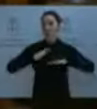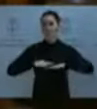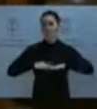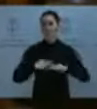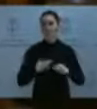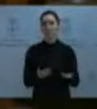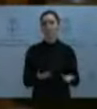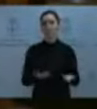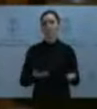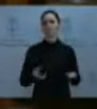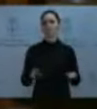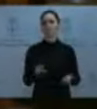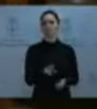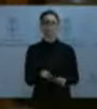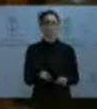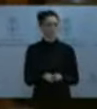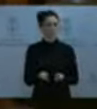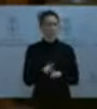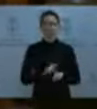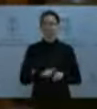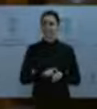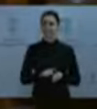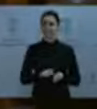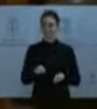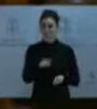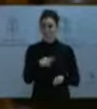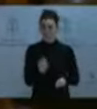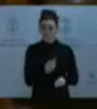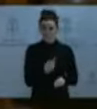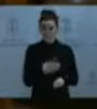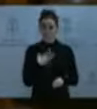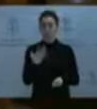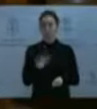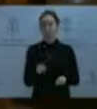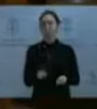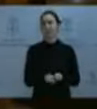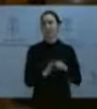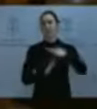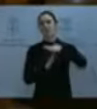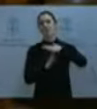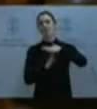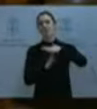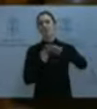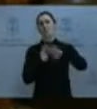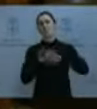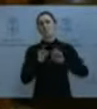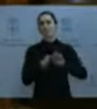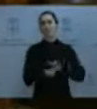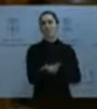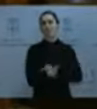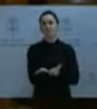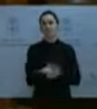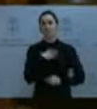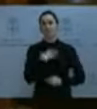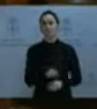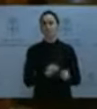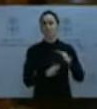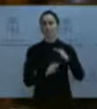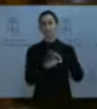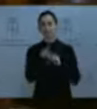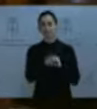costas se realice un tipo de paro biológico similar, puesto que además durante el mes de paro biológico la Comunidad Europea